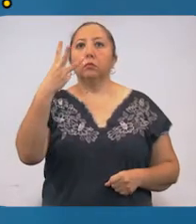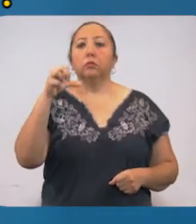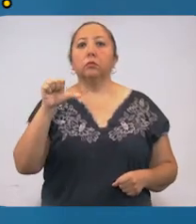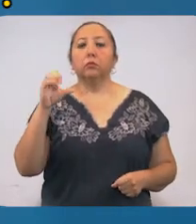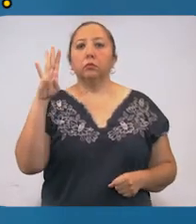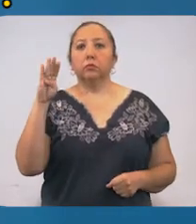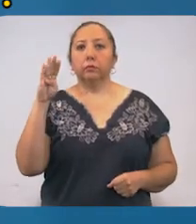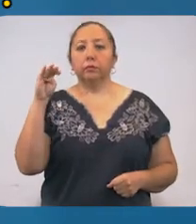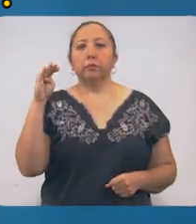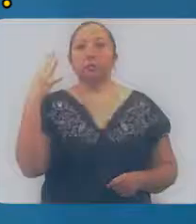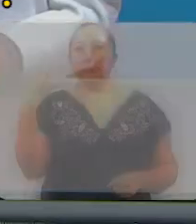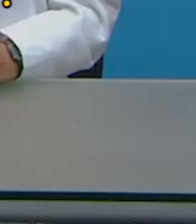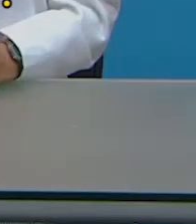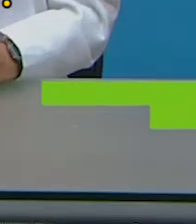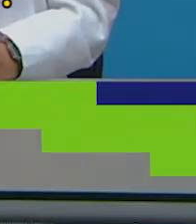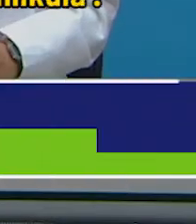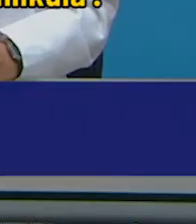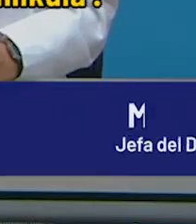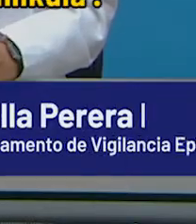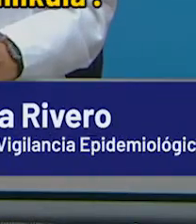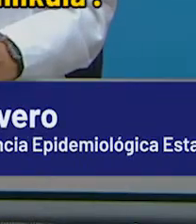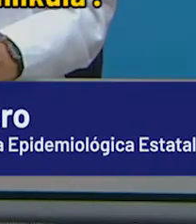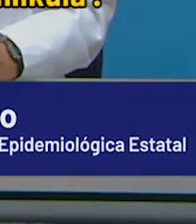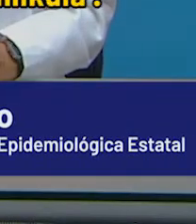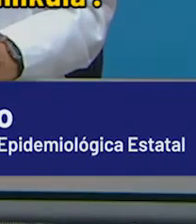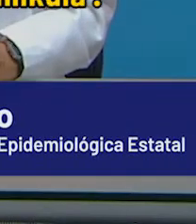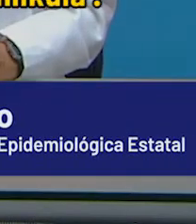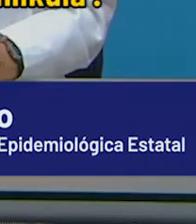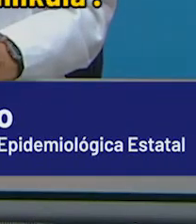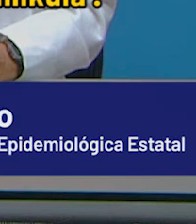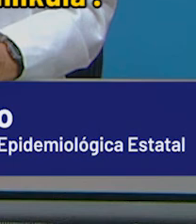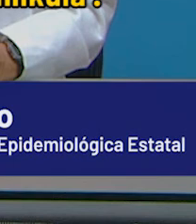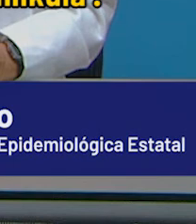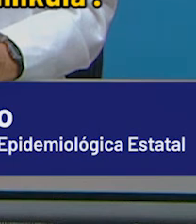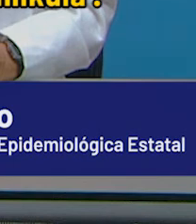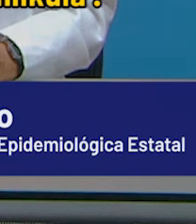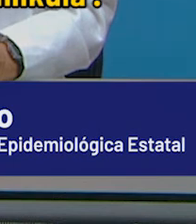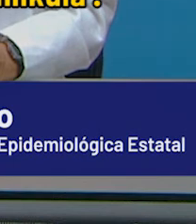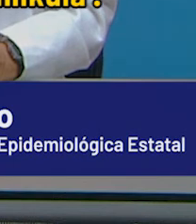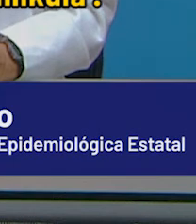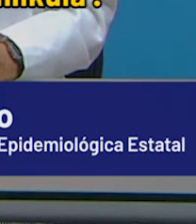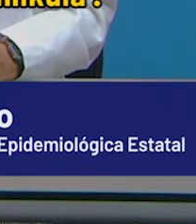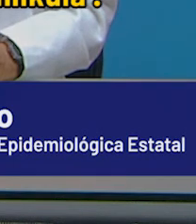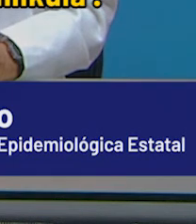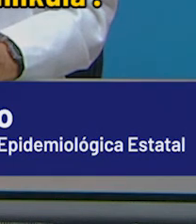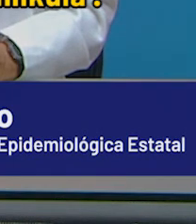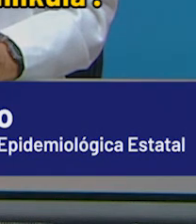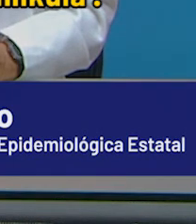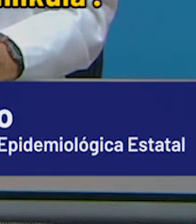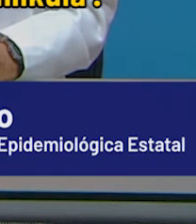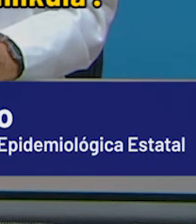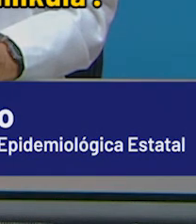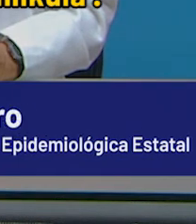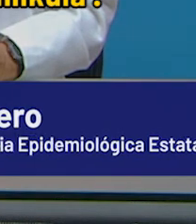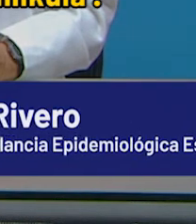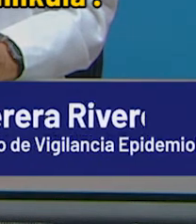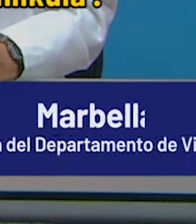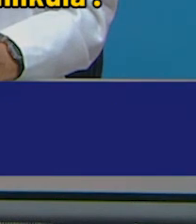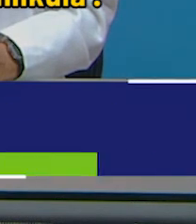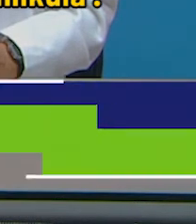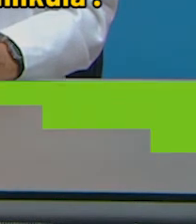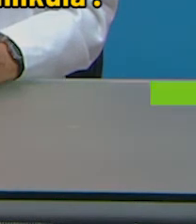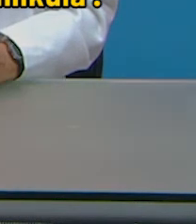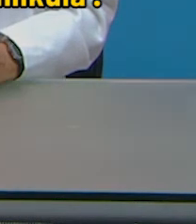a 94 años es el informe con el otro muchas gracias doctora estaremos actualizando esta misma información todos los días por este mismo medio